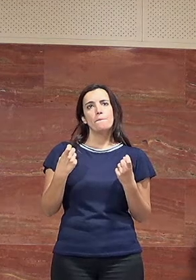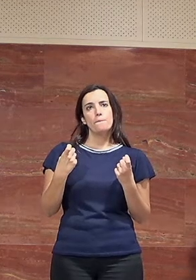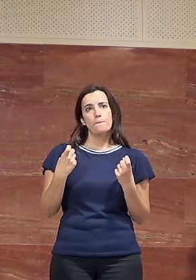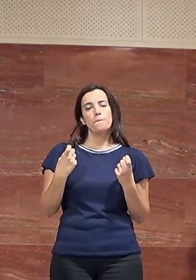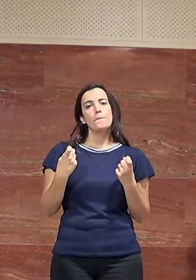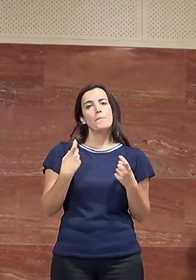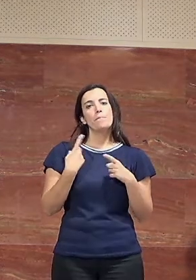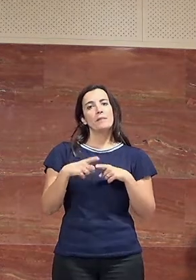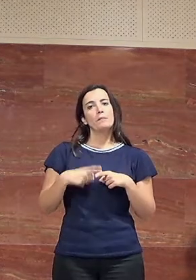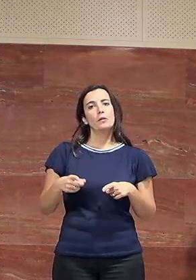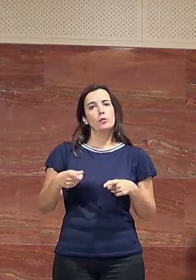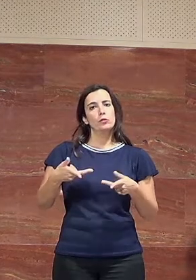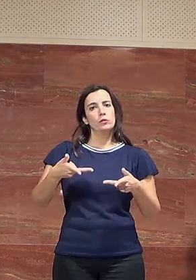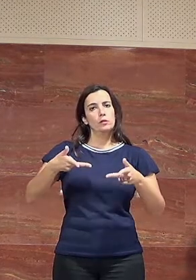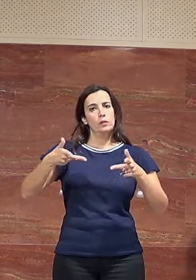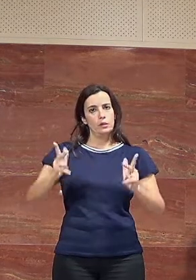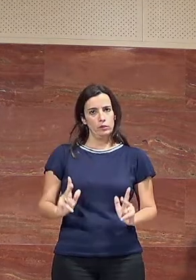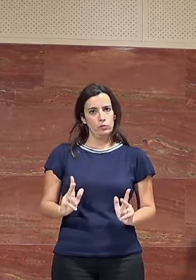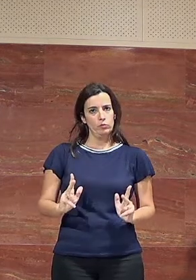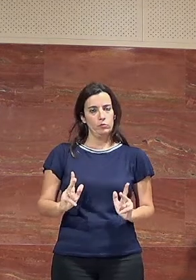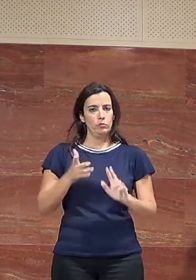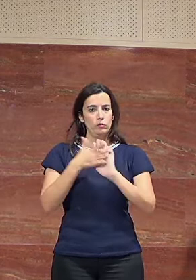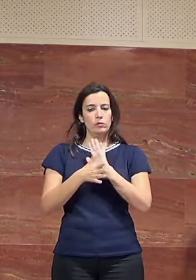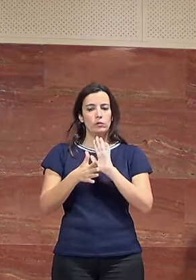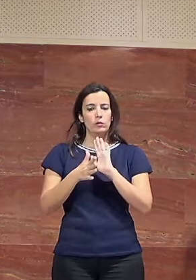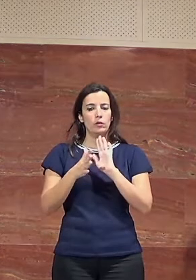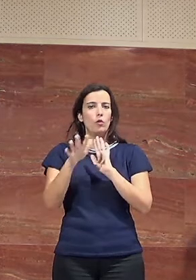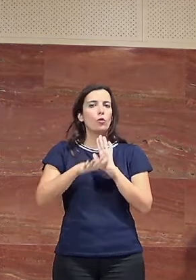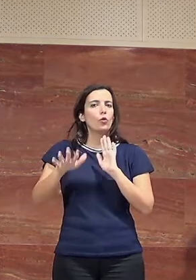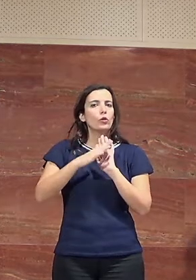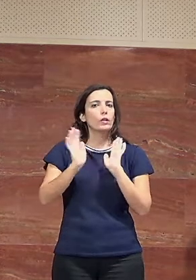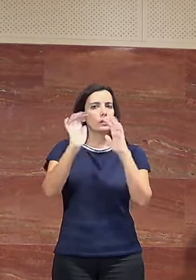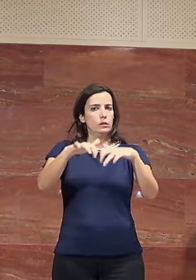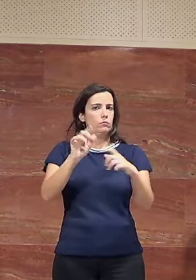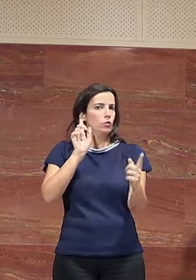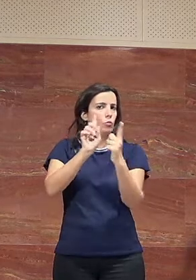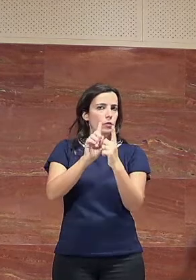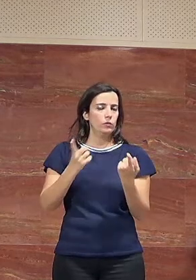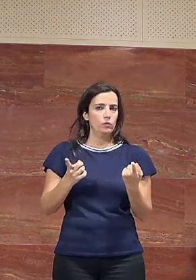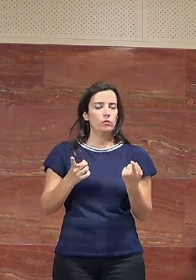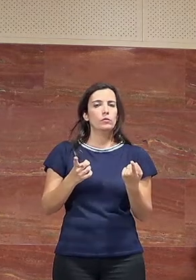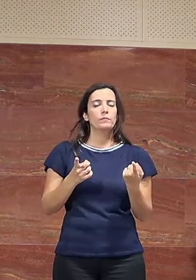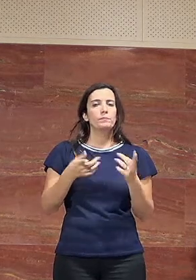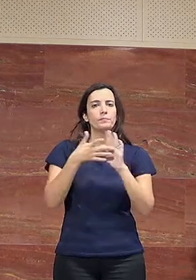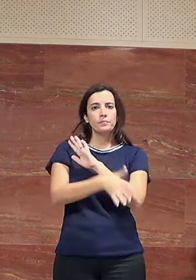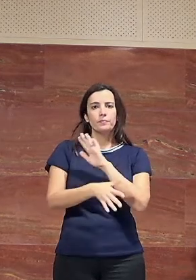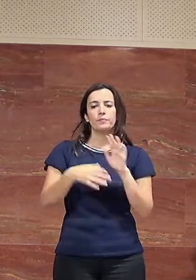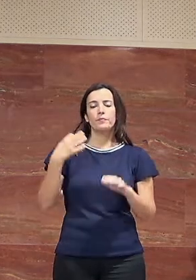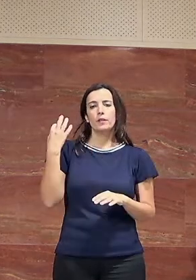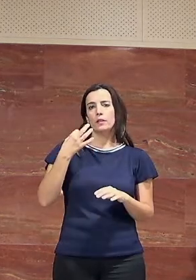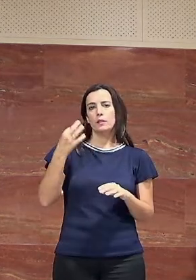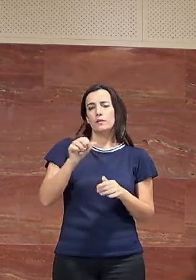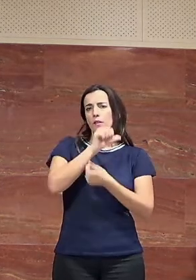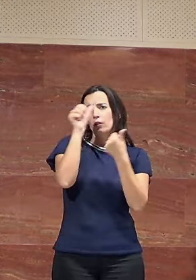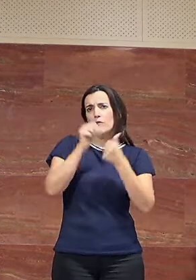elementos de asiento, elementos y puntos de encuentro. Y además, no de un solo tipo. Entendemos que tiene que haber muchas